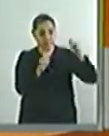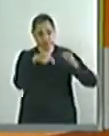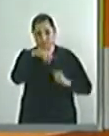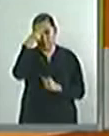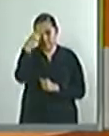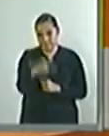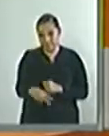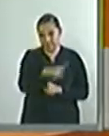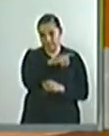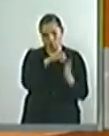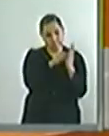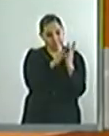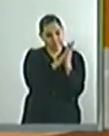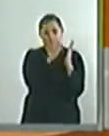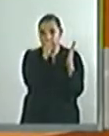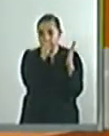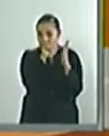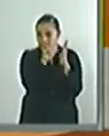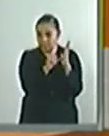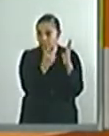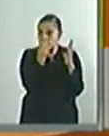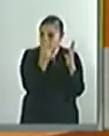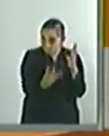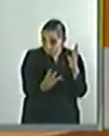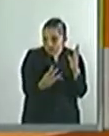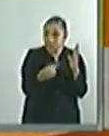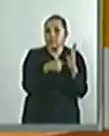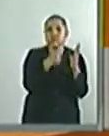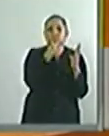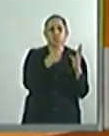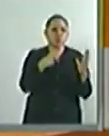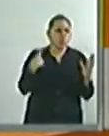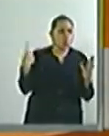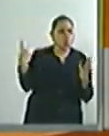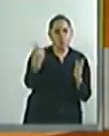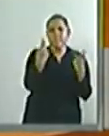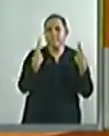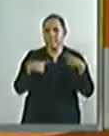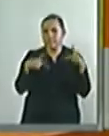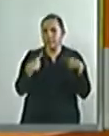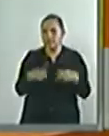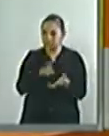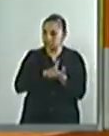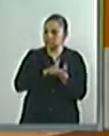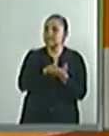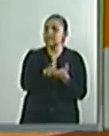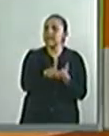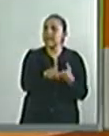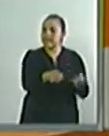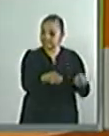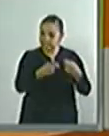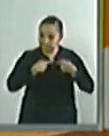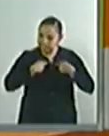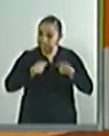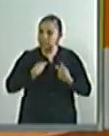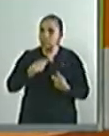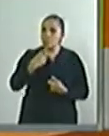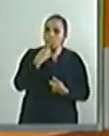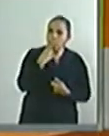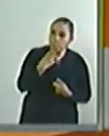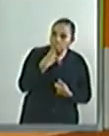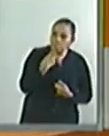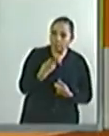cuarto que toda persona tiene derecho al acceso disponibilidad y